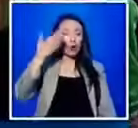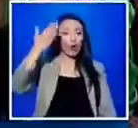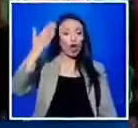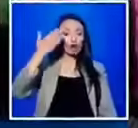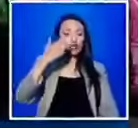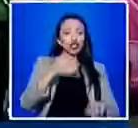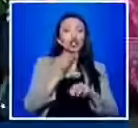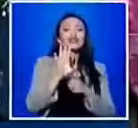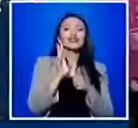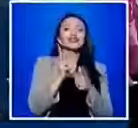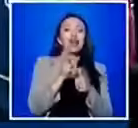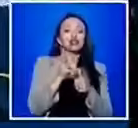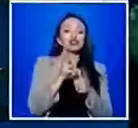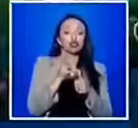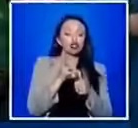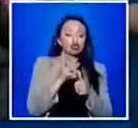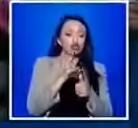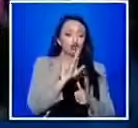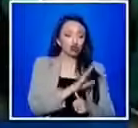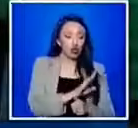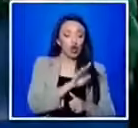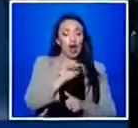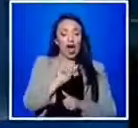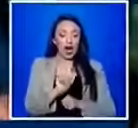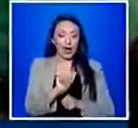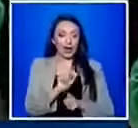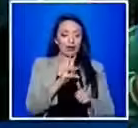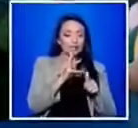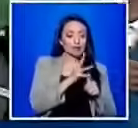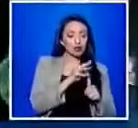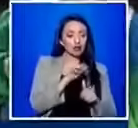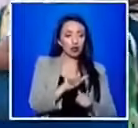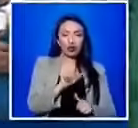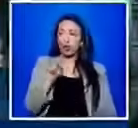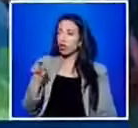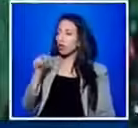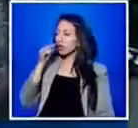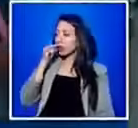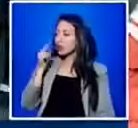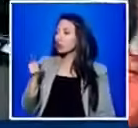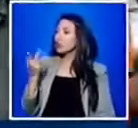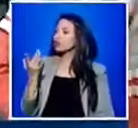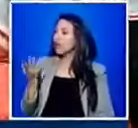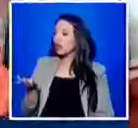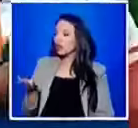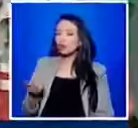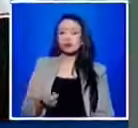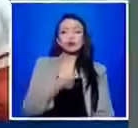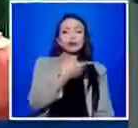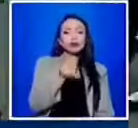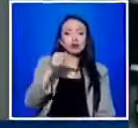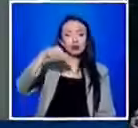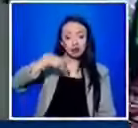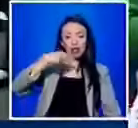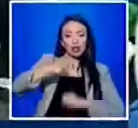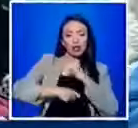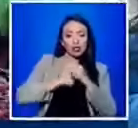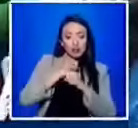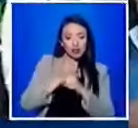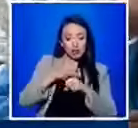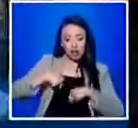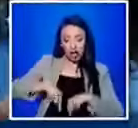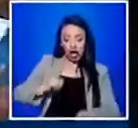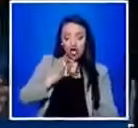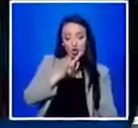docente de sexto año de educación básica paralelo A. ¿Qué espera para los niños? Nosotros esperamos para este año que viene,